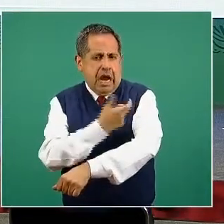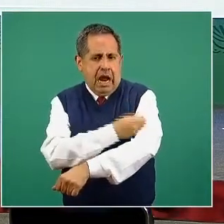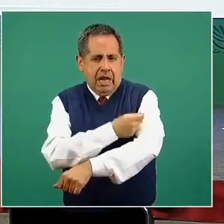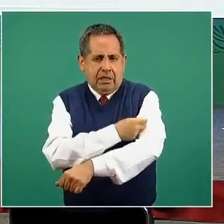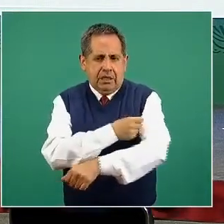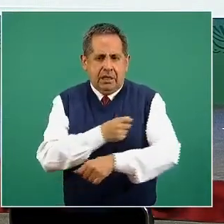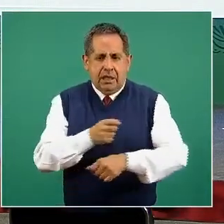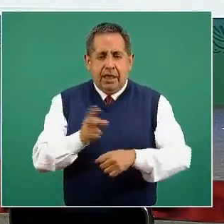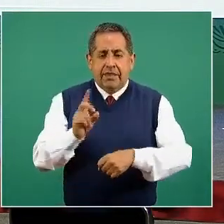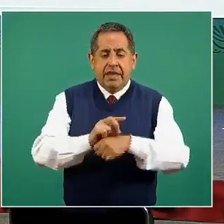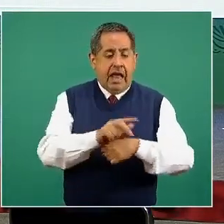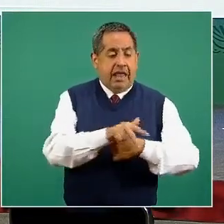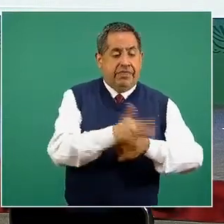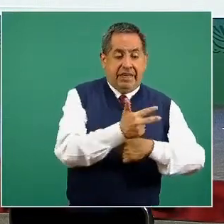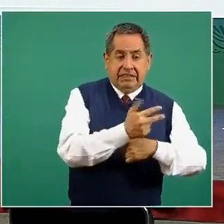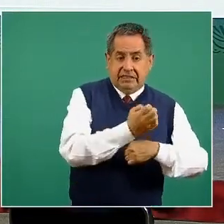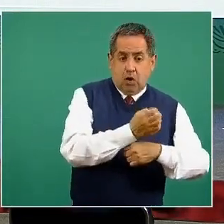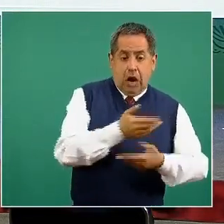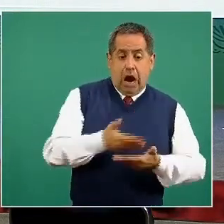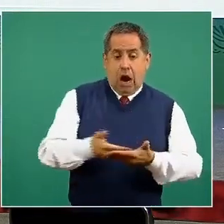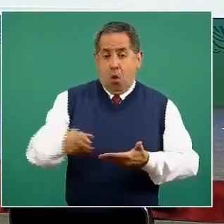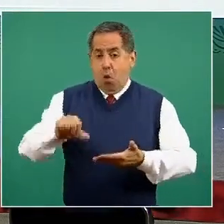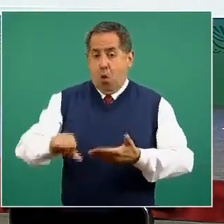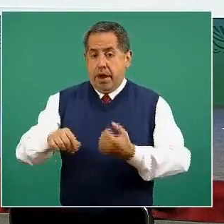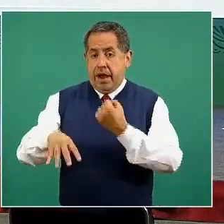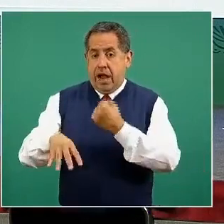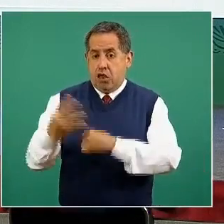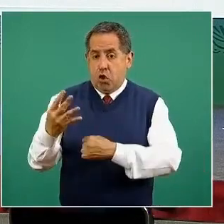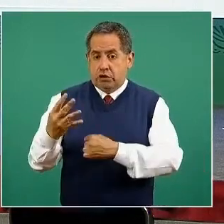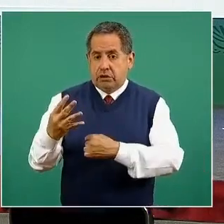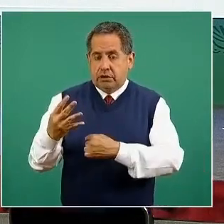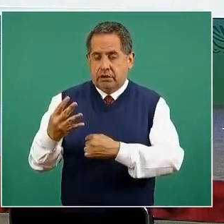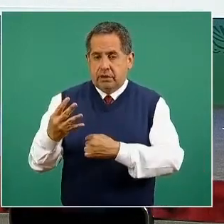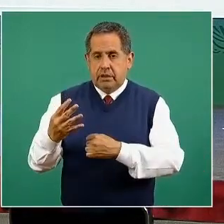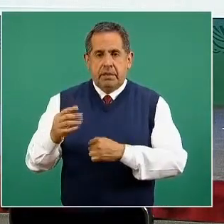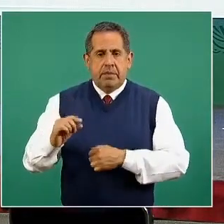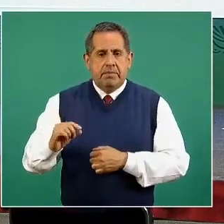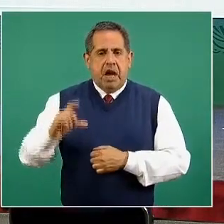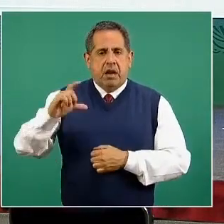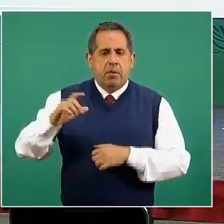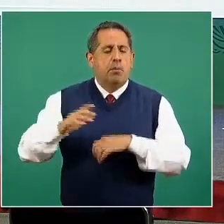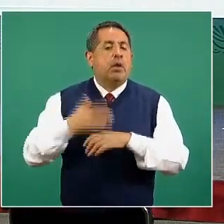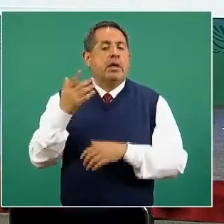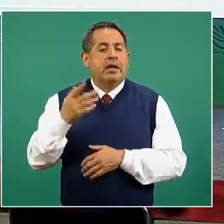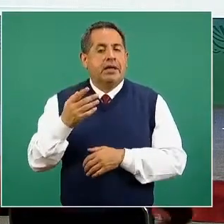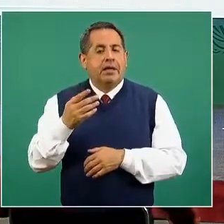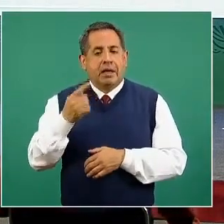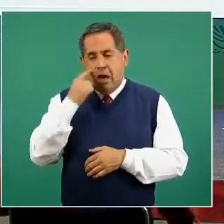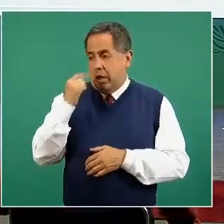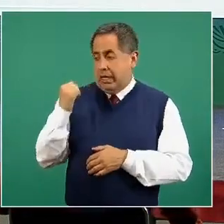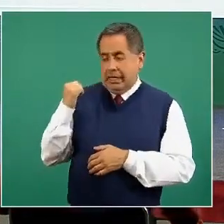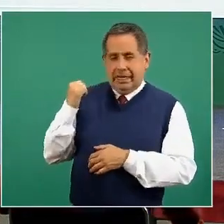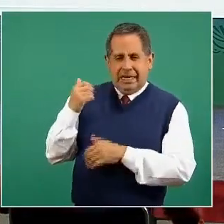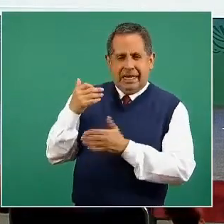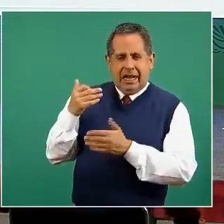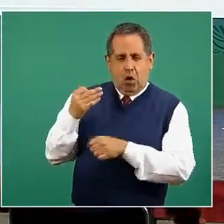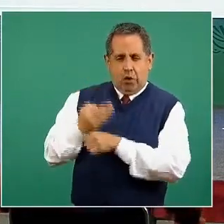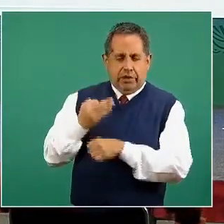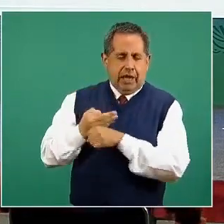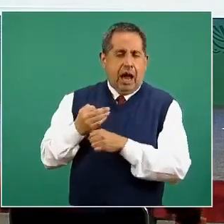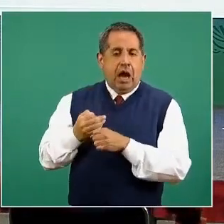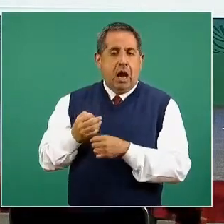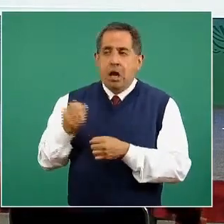del 13 de enero, hoy es 14, y esta aumentó porque el corte de información para esta conferencia de